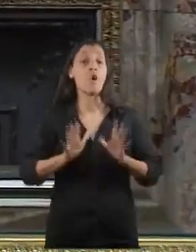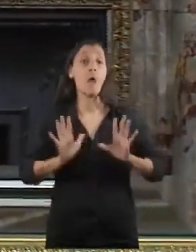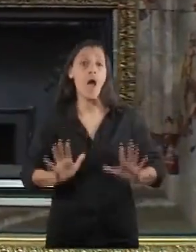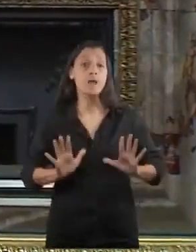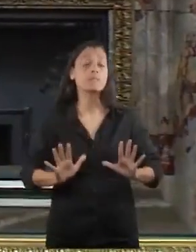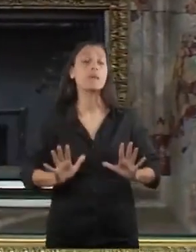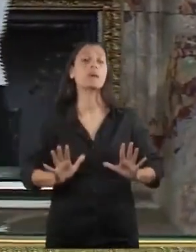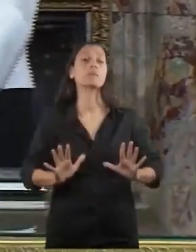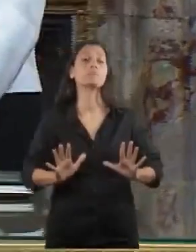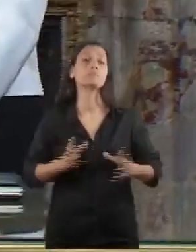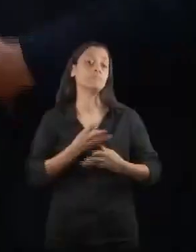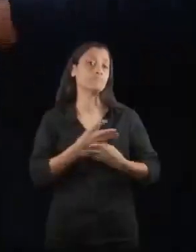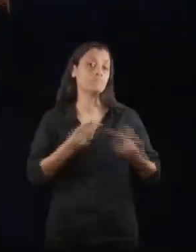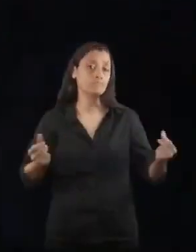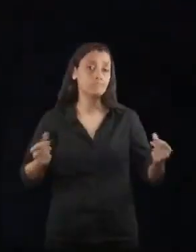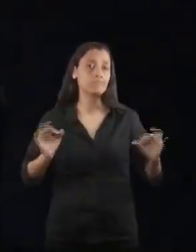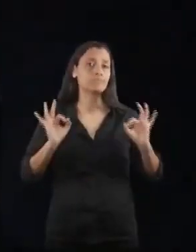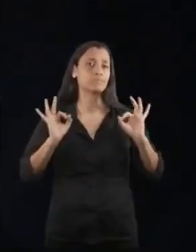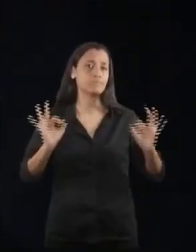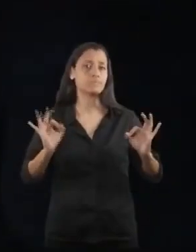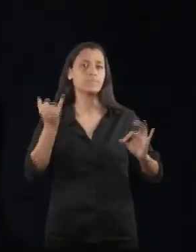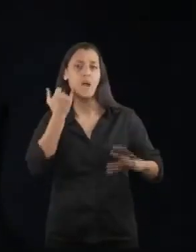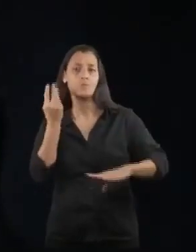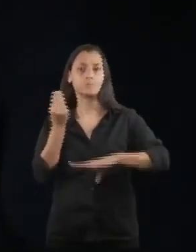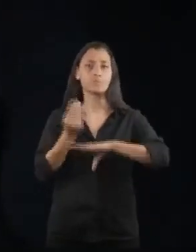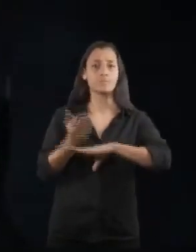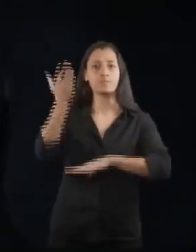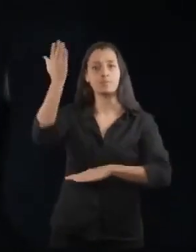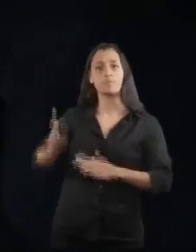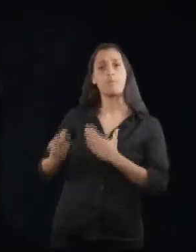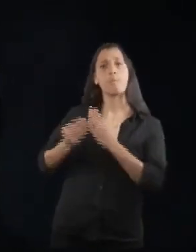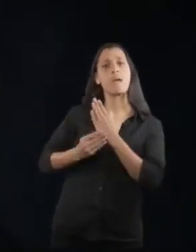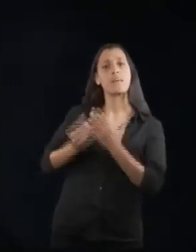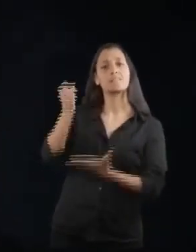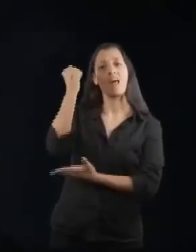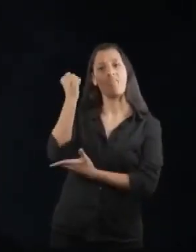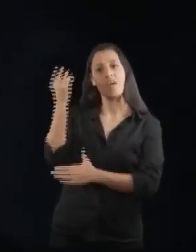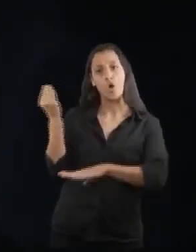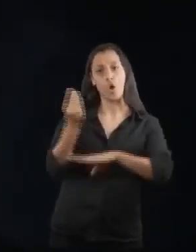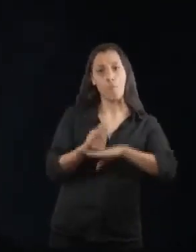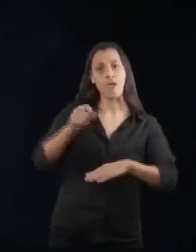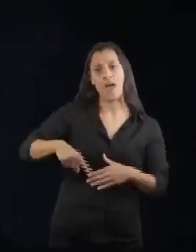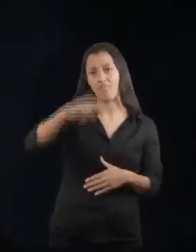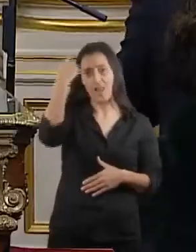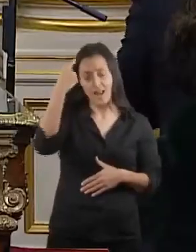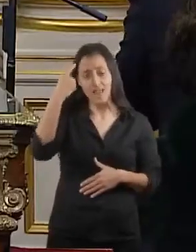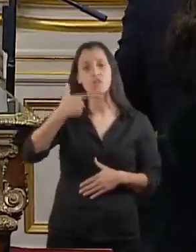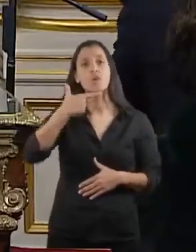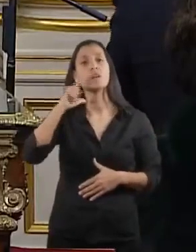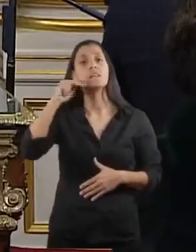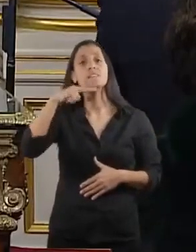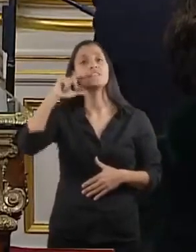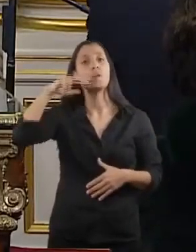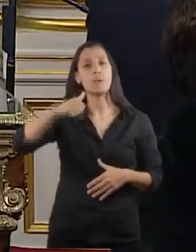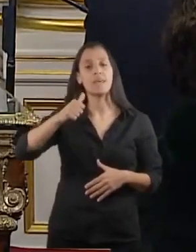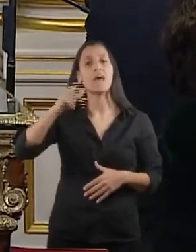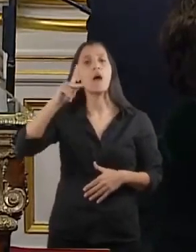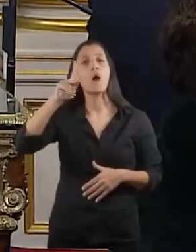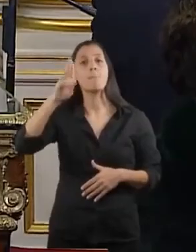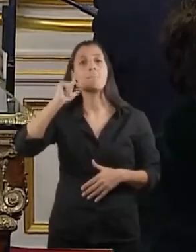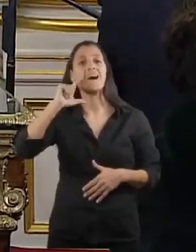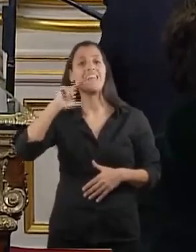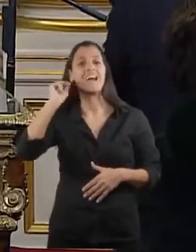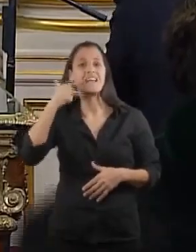ha quedado en funciones en la señora ministra de economía de la nación Silvina bataque